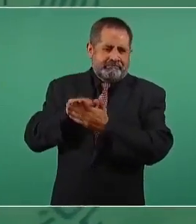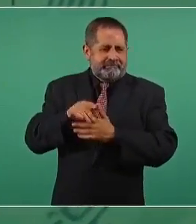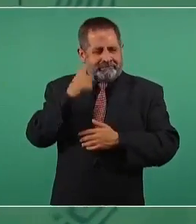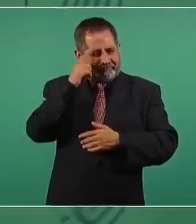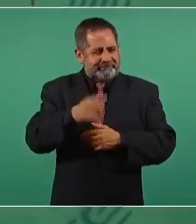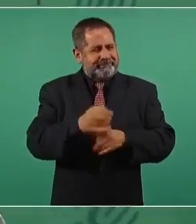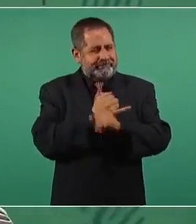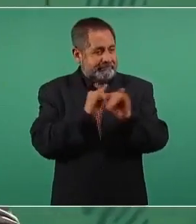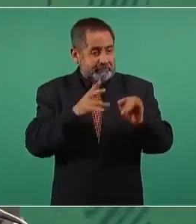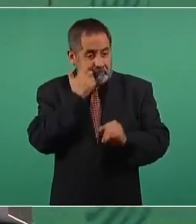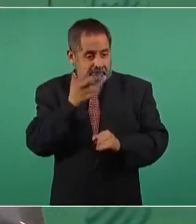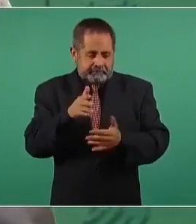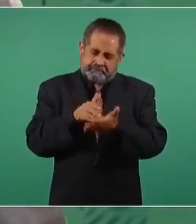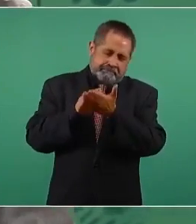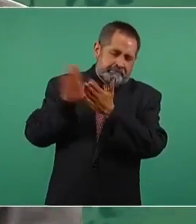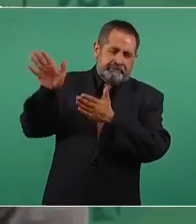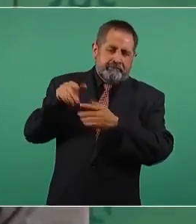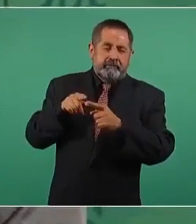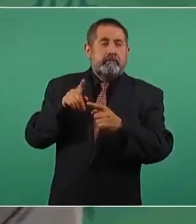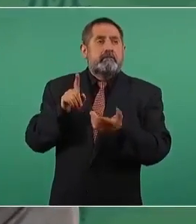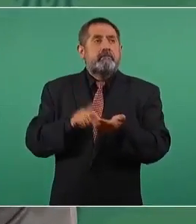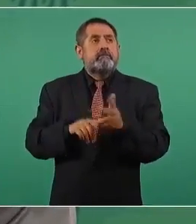independencia,